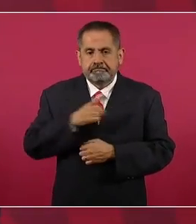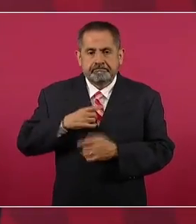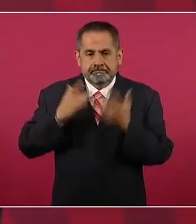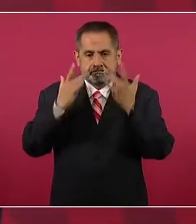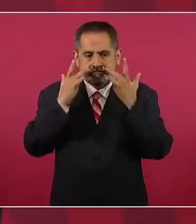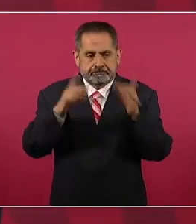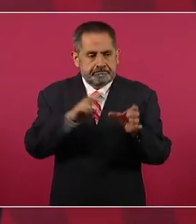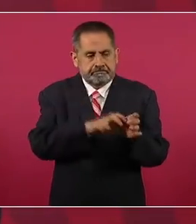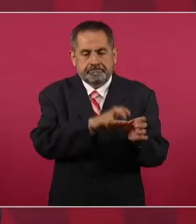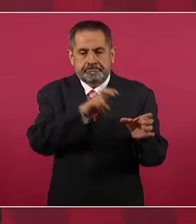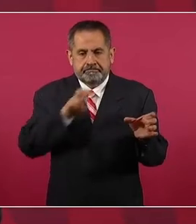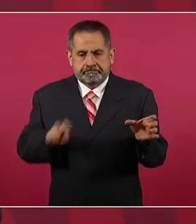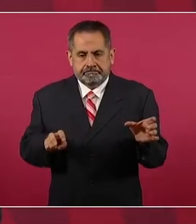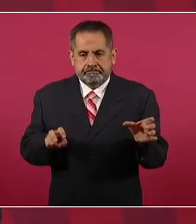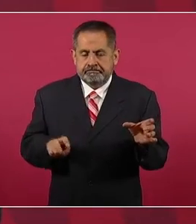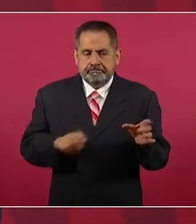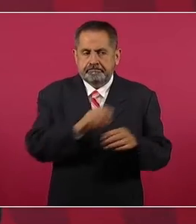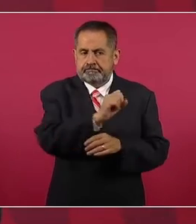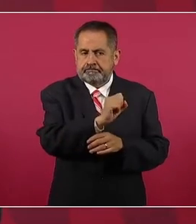secretaría.